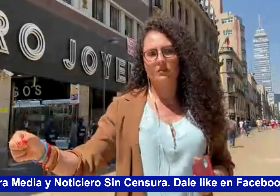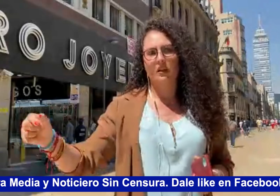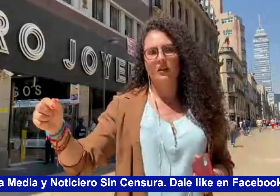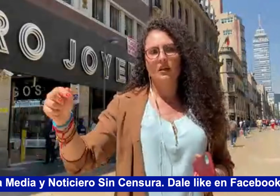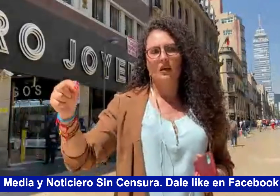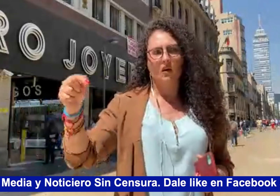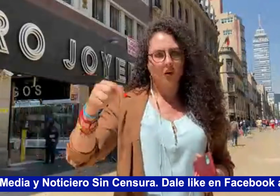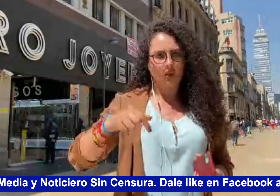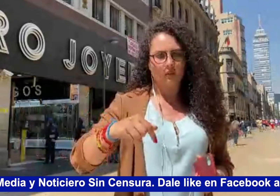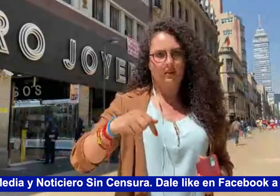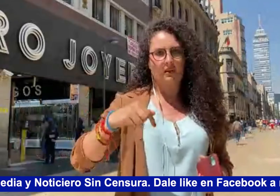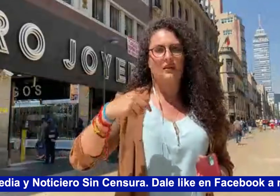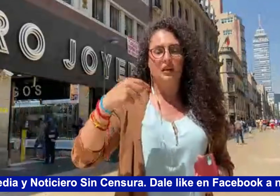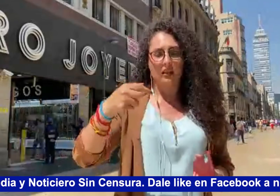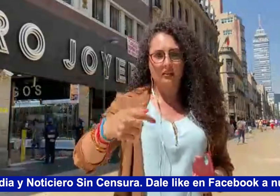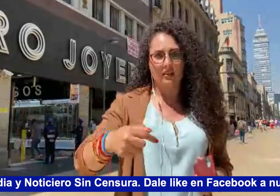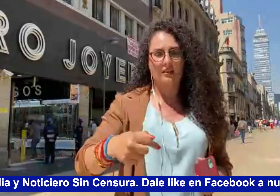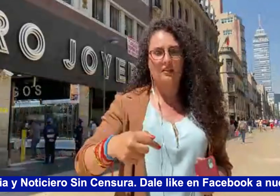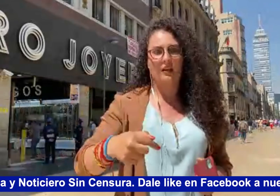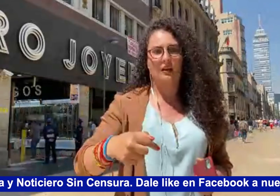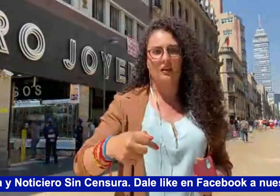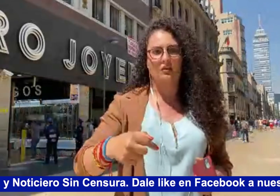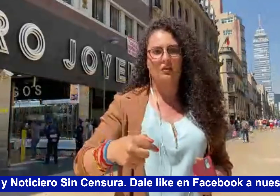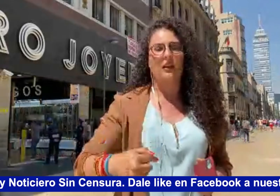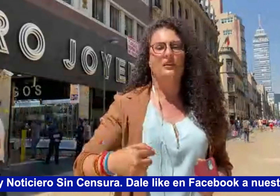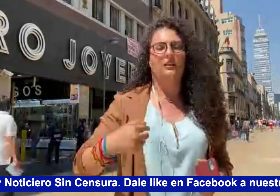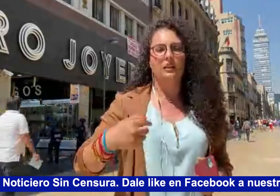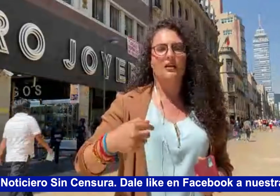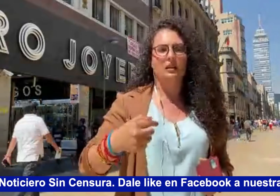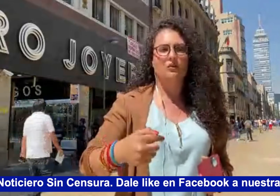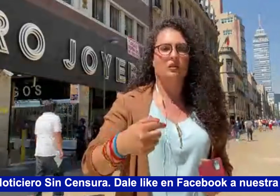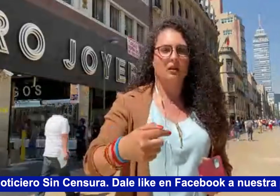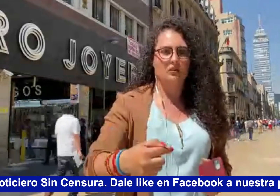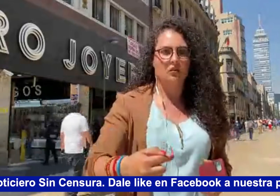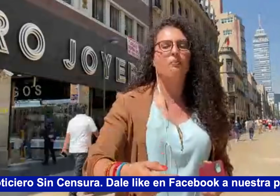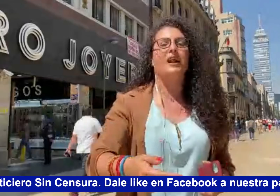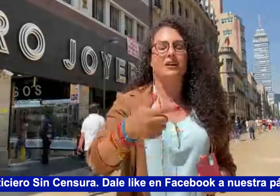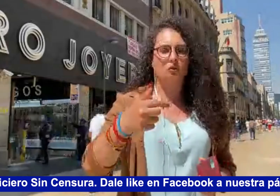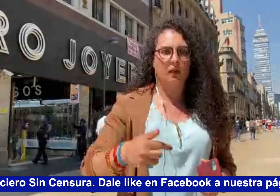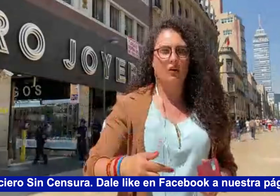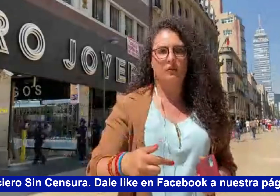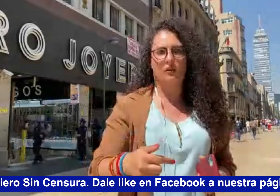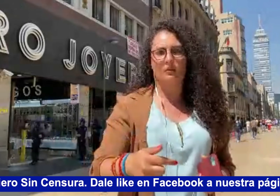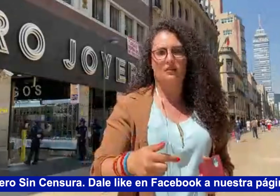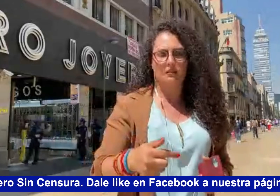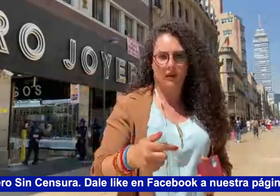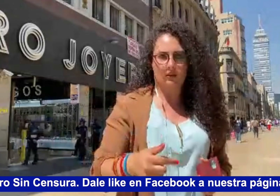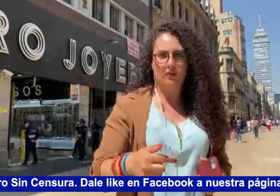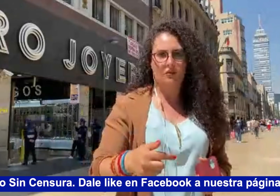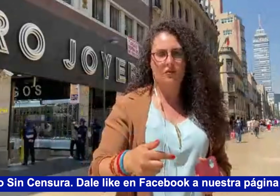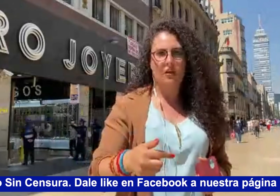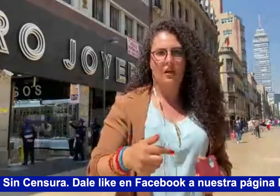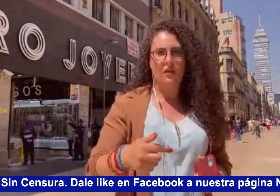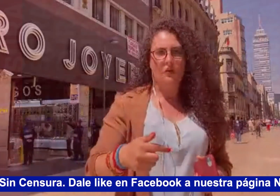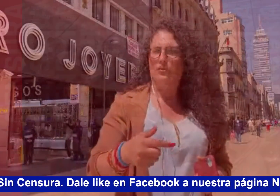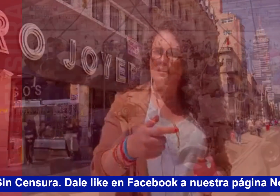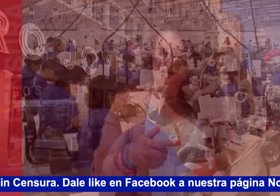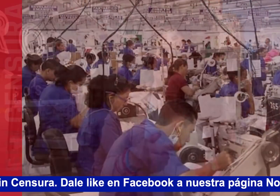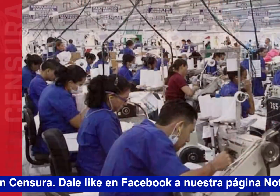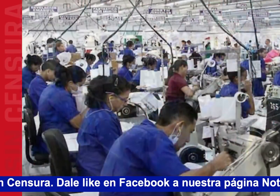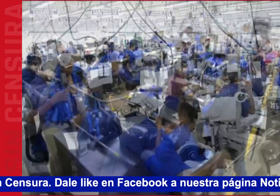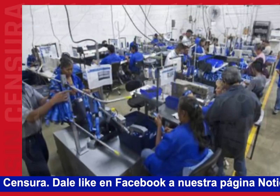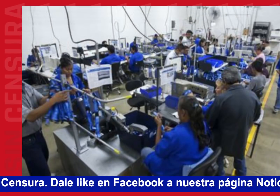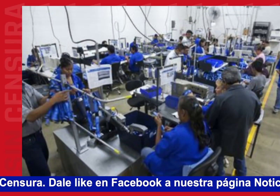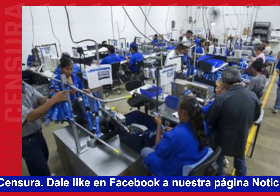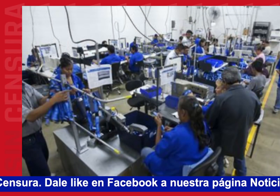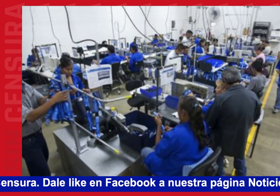migración. Hoy el presidente insiste en eso, en atender las causas de la migración para resolver los problemas migratorios. ¿Ustedes creen